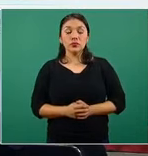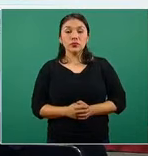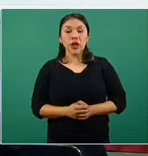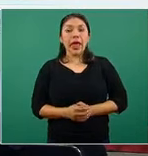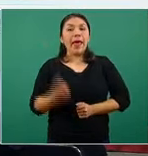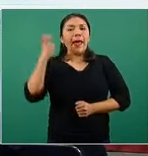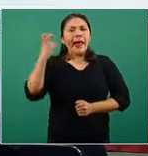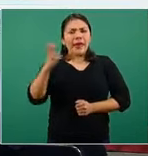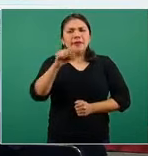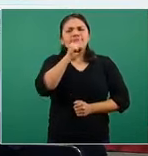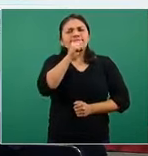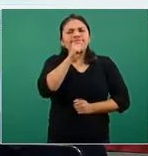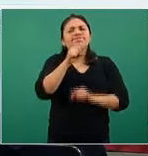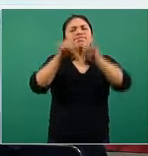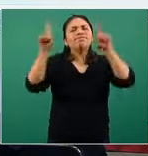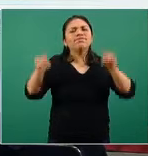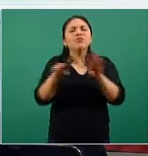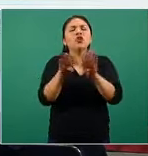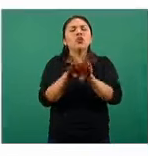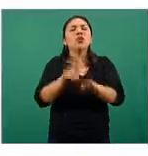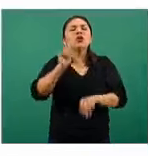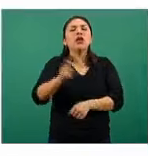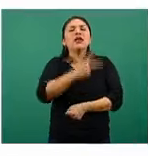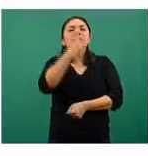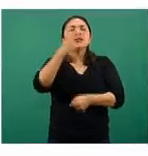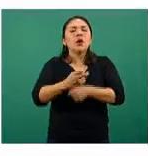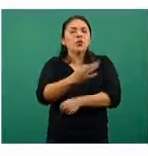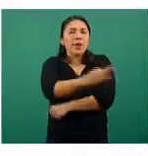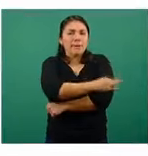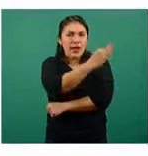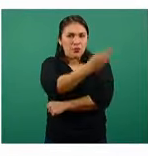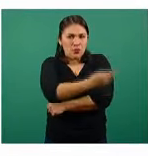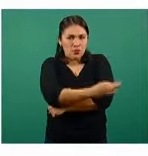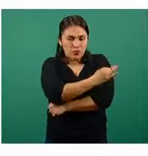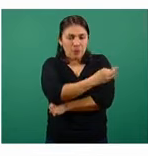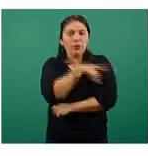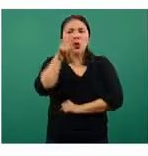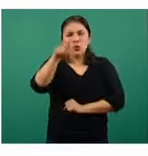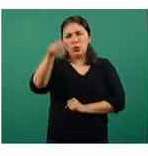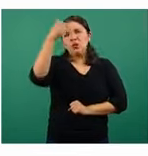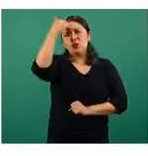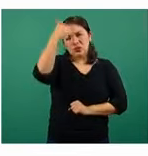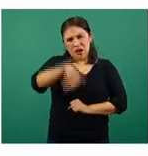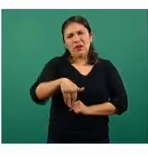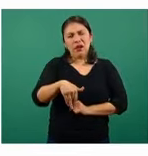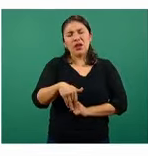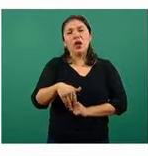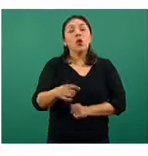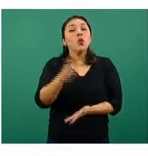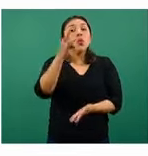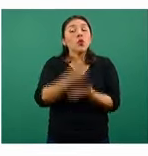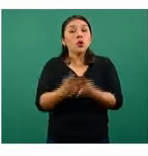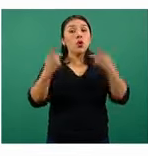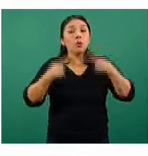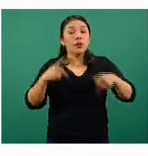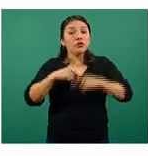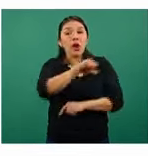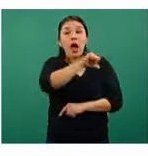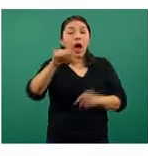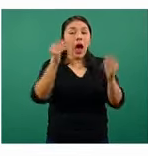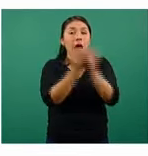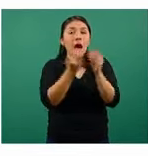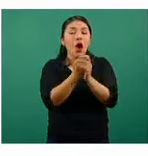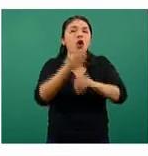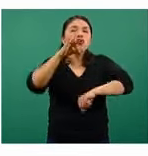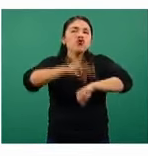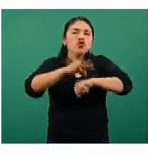se actualiza para efectos de las segundas dosis. Como sabemos, solamente el personal de salud es el que